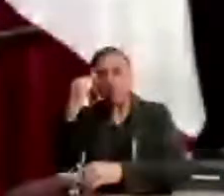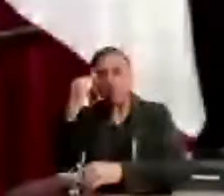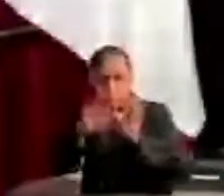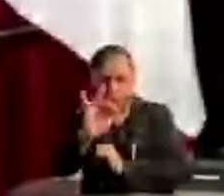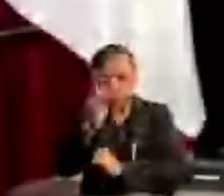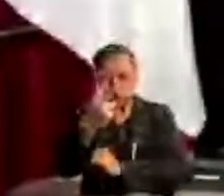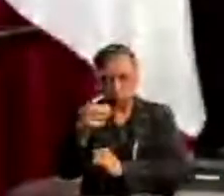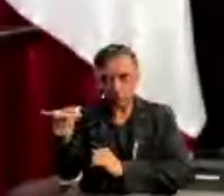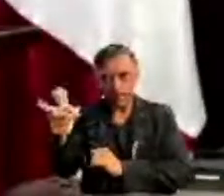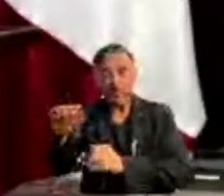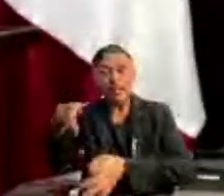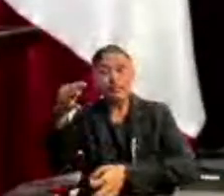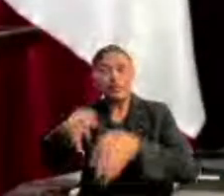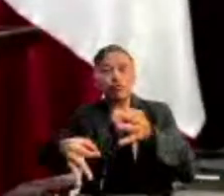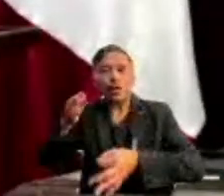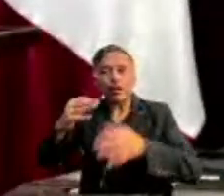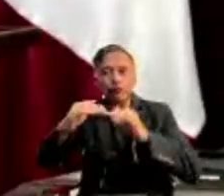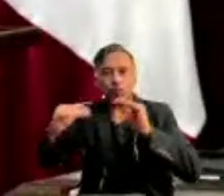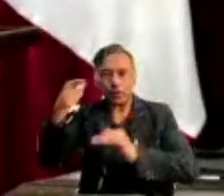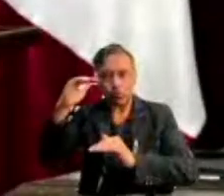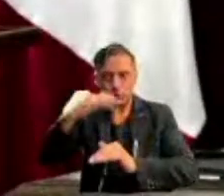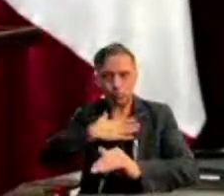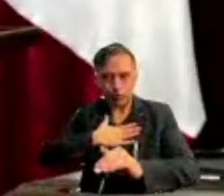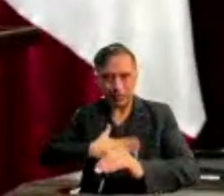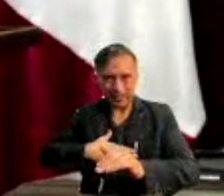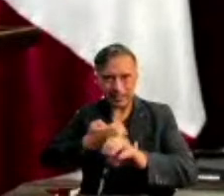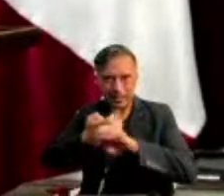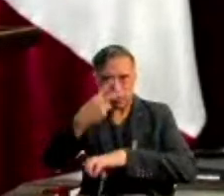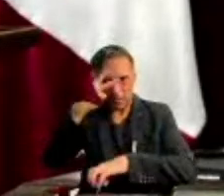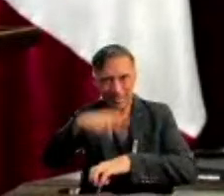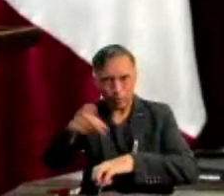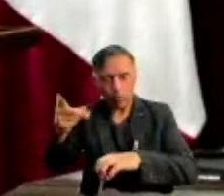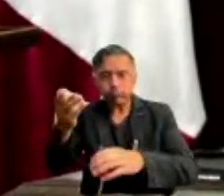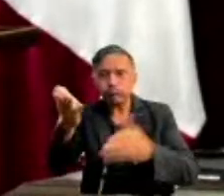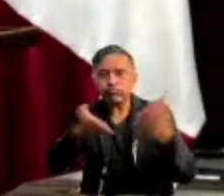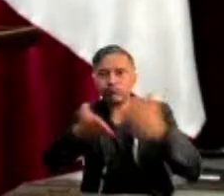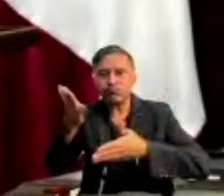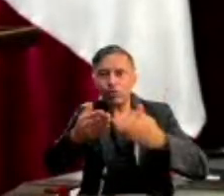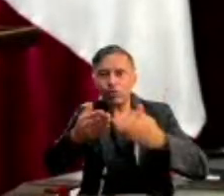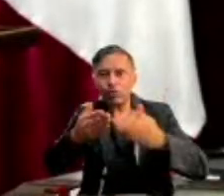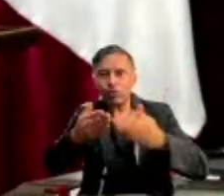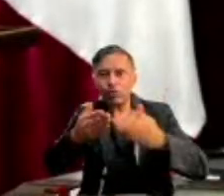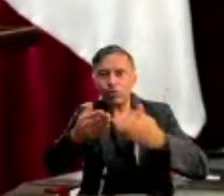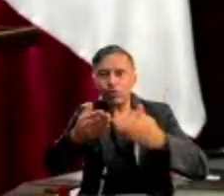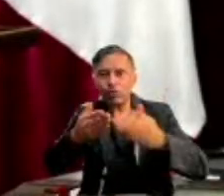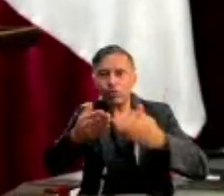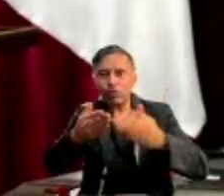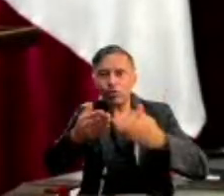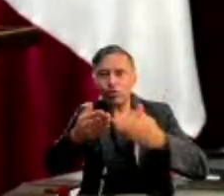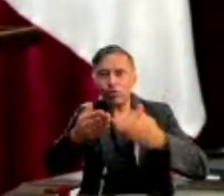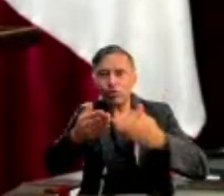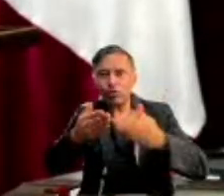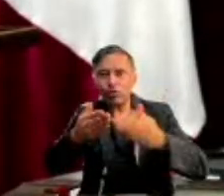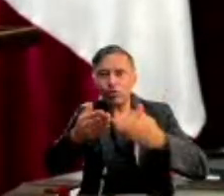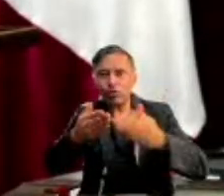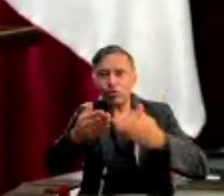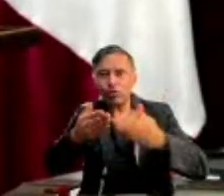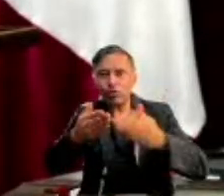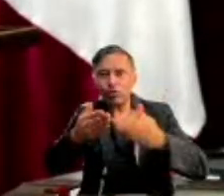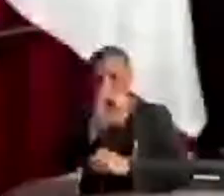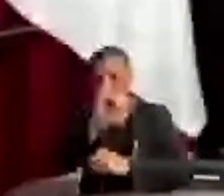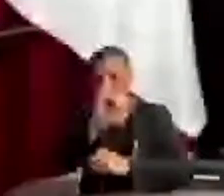Tribunal Superior de Justicia del Estado de México para festejar a los ministros de la Suprema Corte de Justicia de la